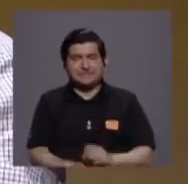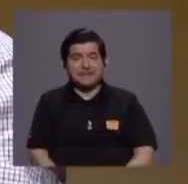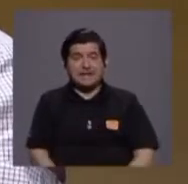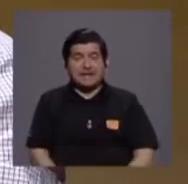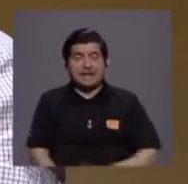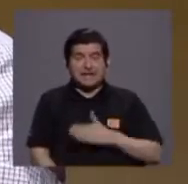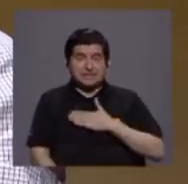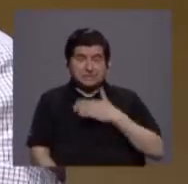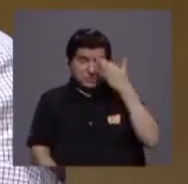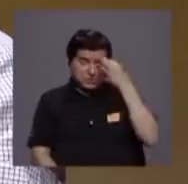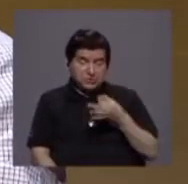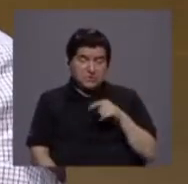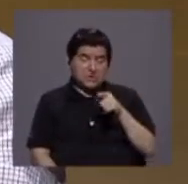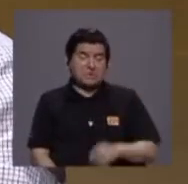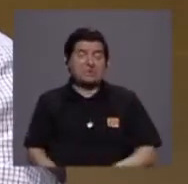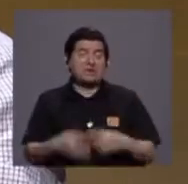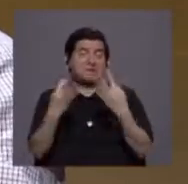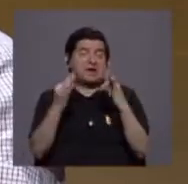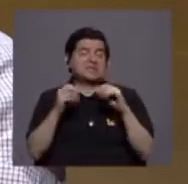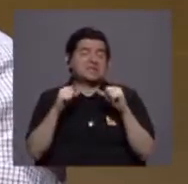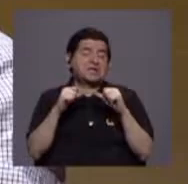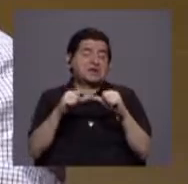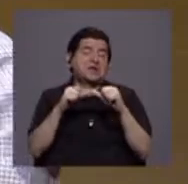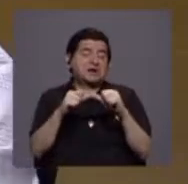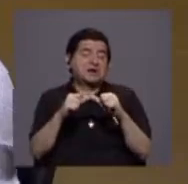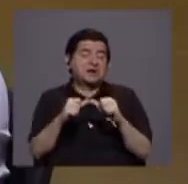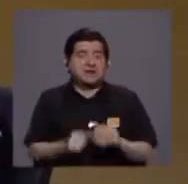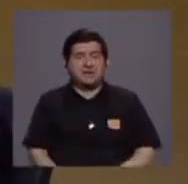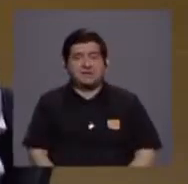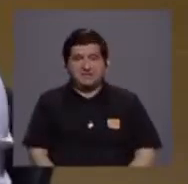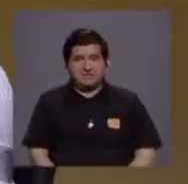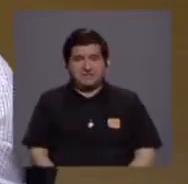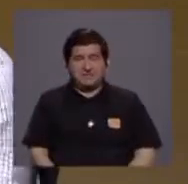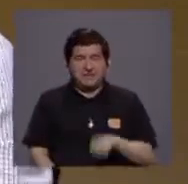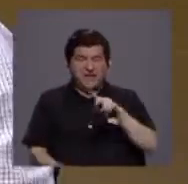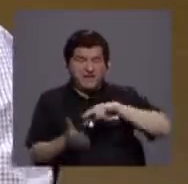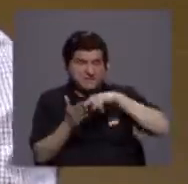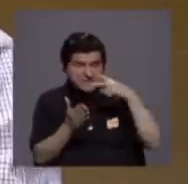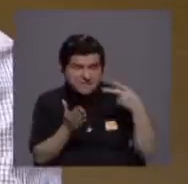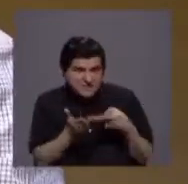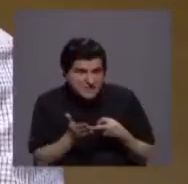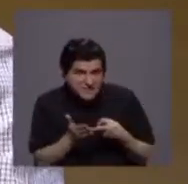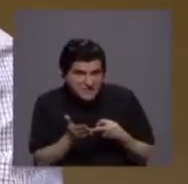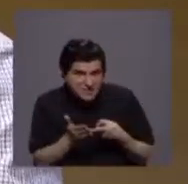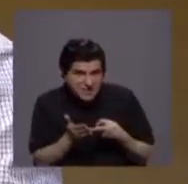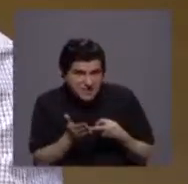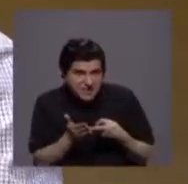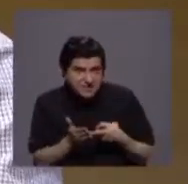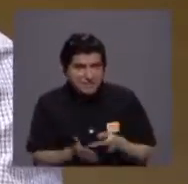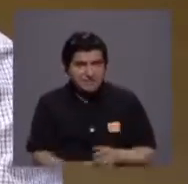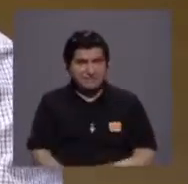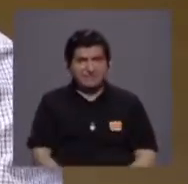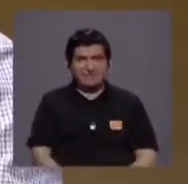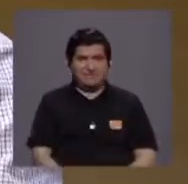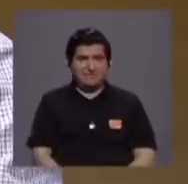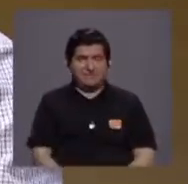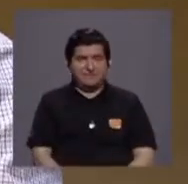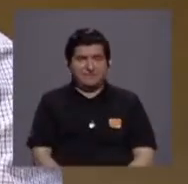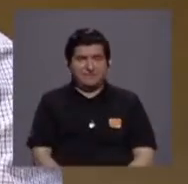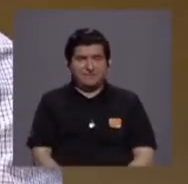me inclino por el nadito perro con opción nuclear, y eso quiere decir que